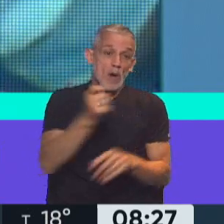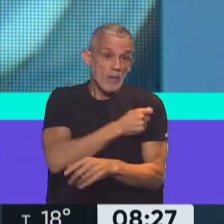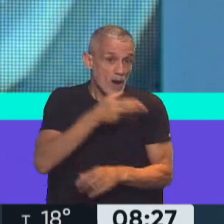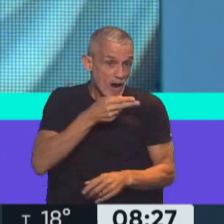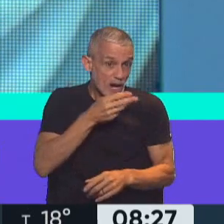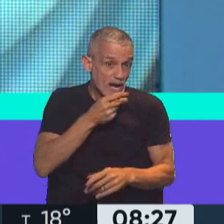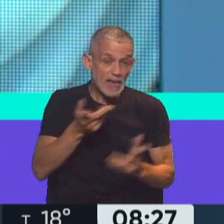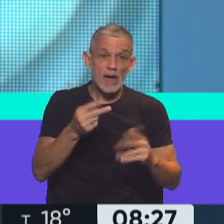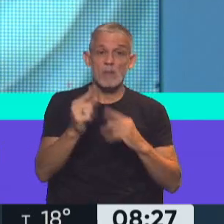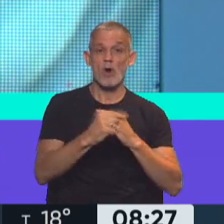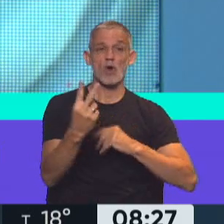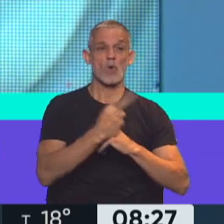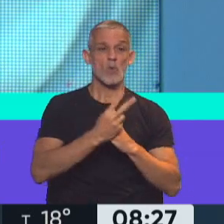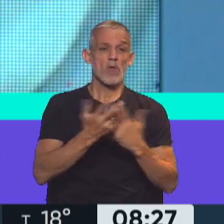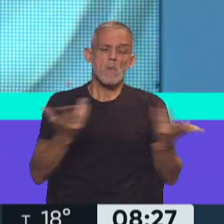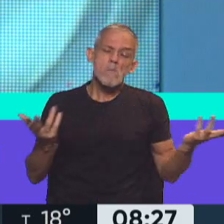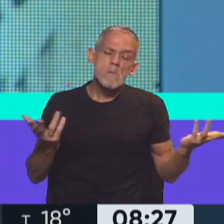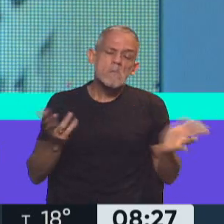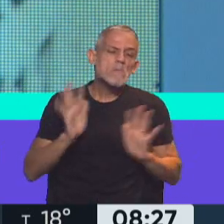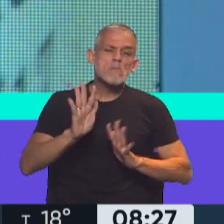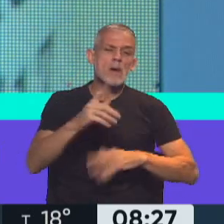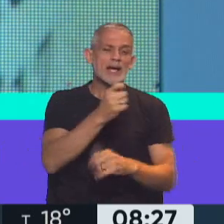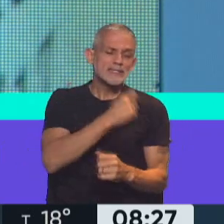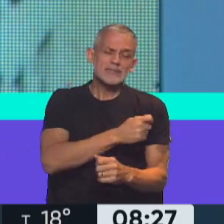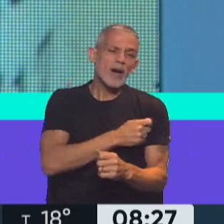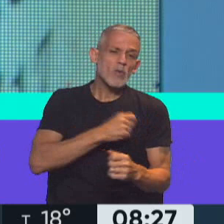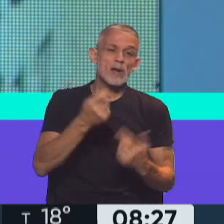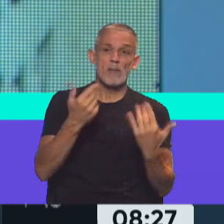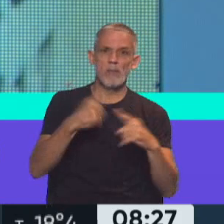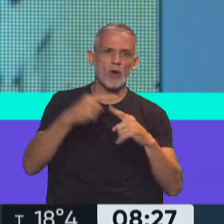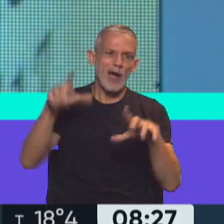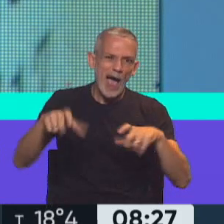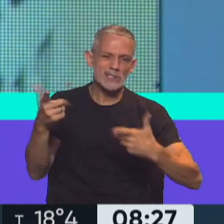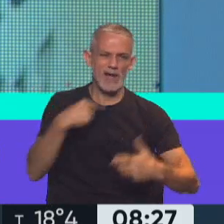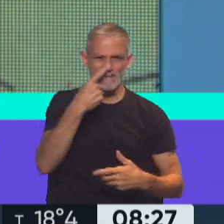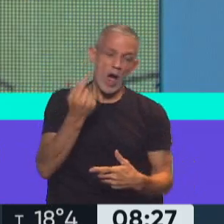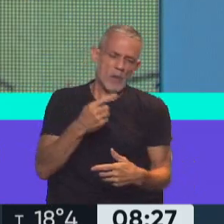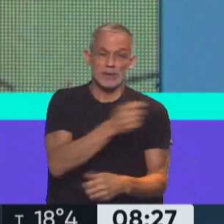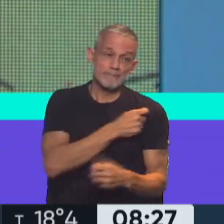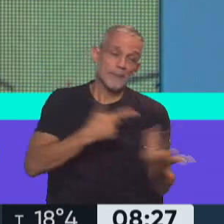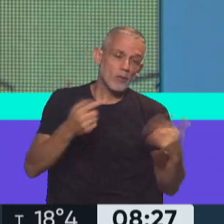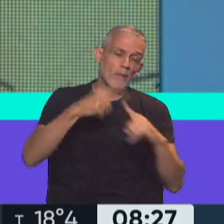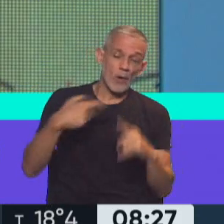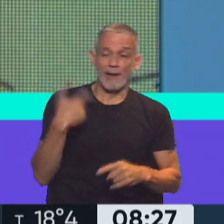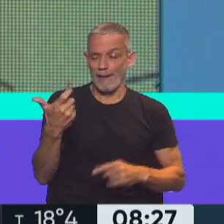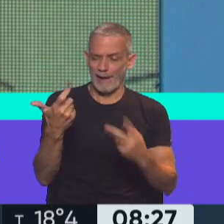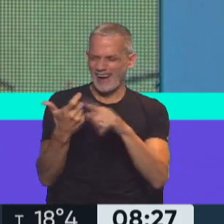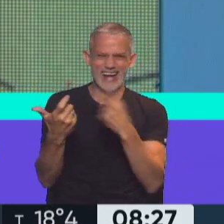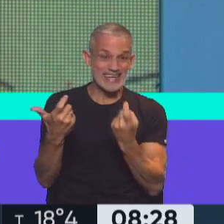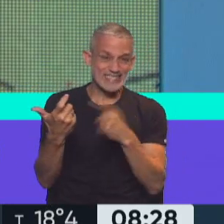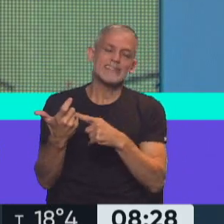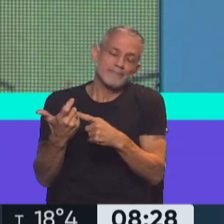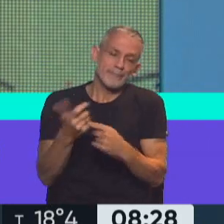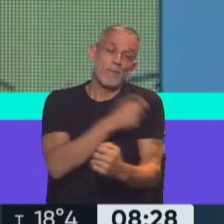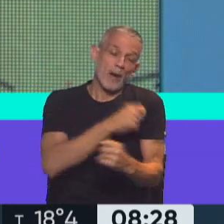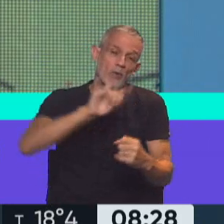por cuidar su propia salud, aunque sea que se vacune porque quiere ir a la cancha, porque quiere ir al recital o porque quiere ir a X